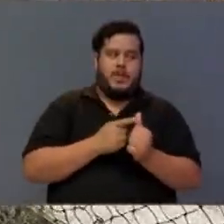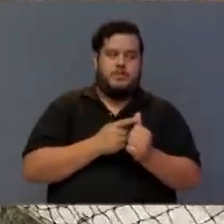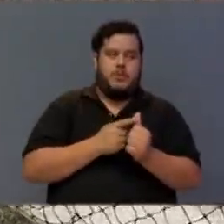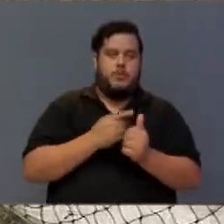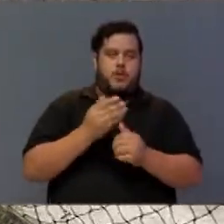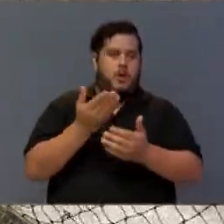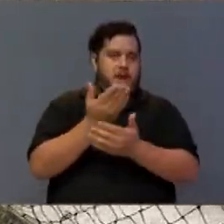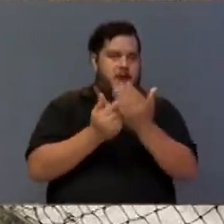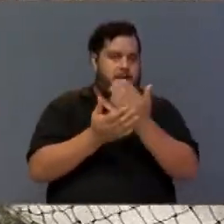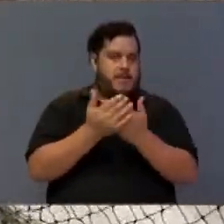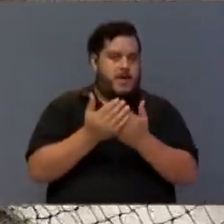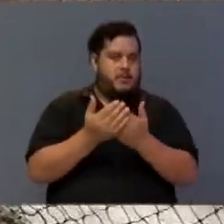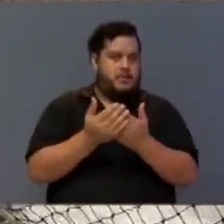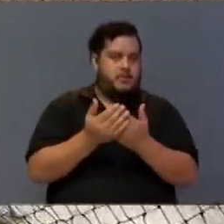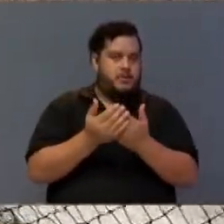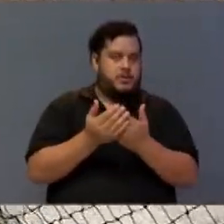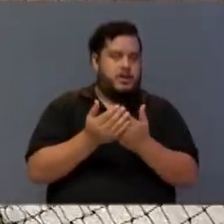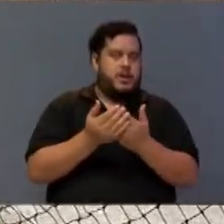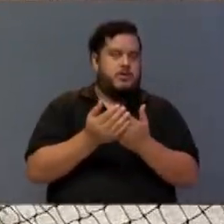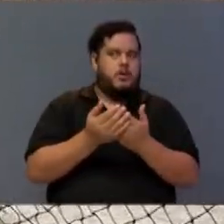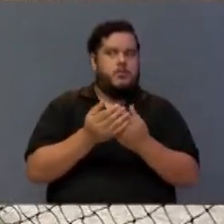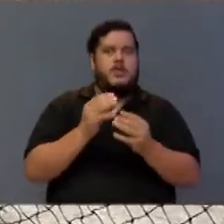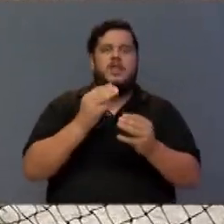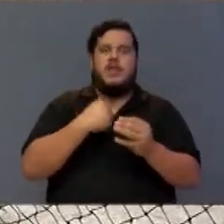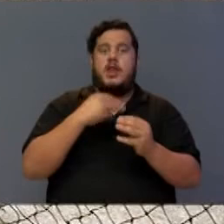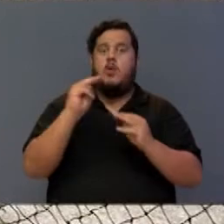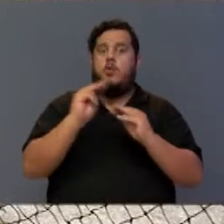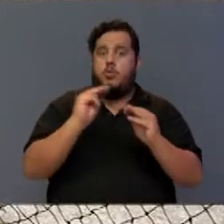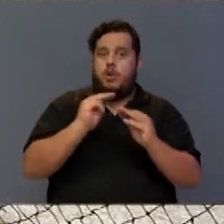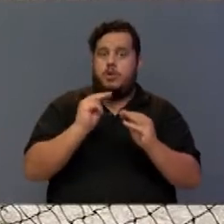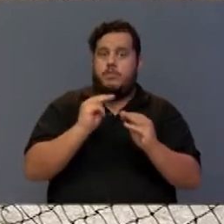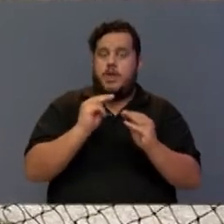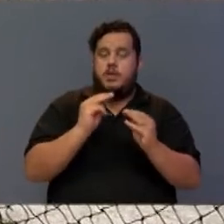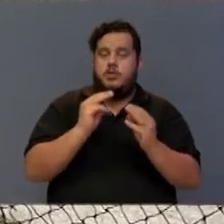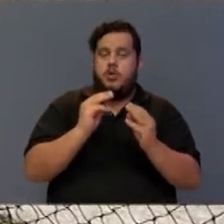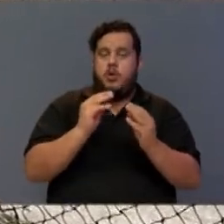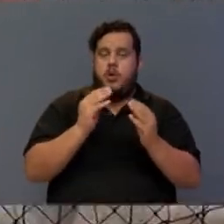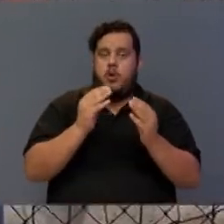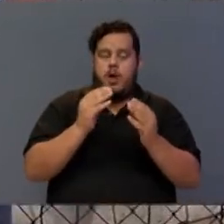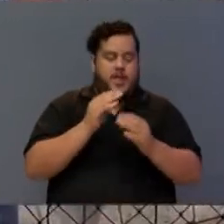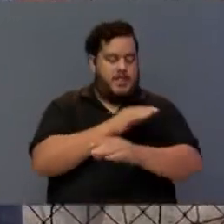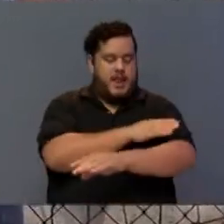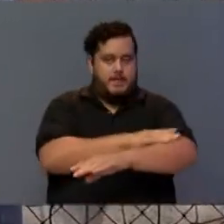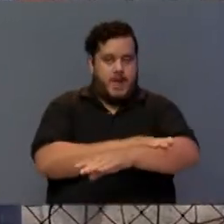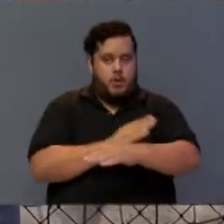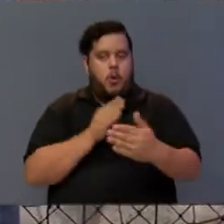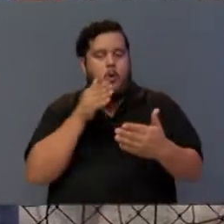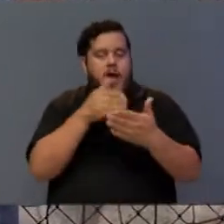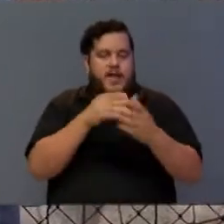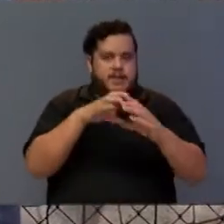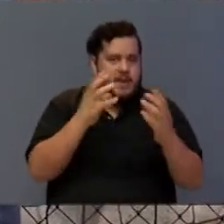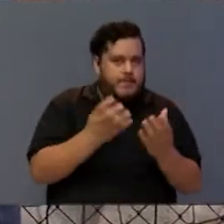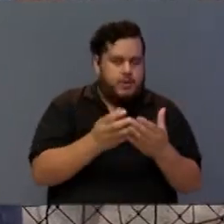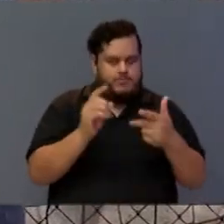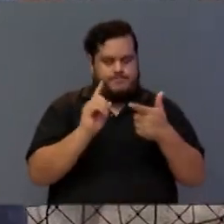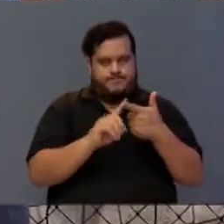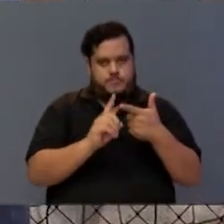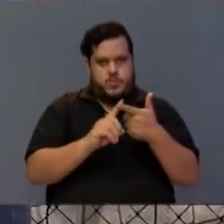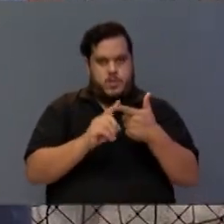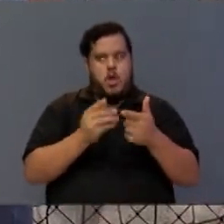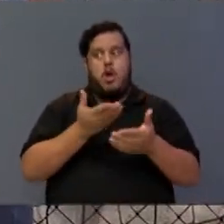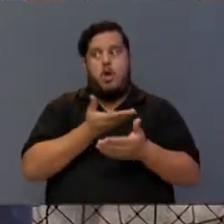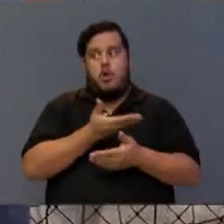sea deliberada cuando hay un movimiento deliberado del asma de la mano hacia el balón la segunda es cuando el